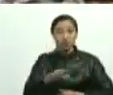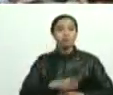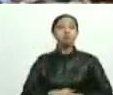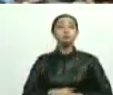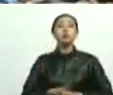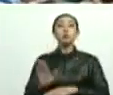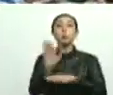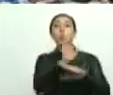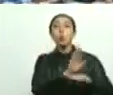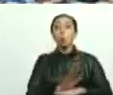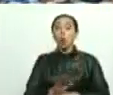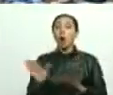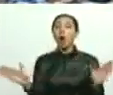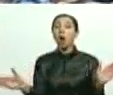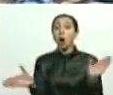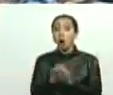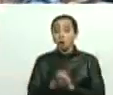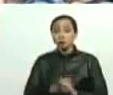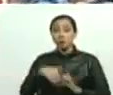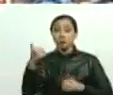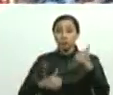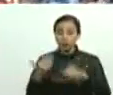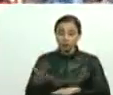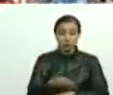compañeros, precandidatos,